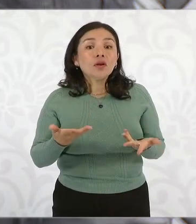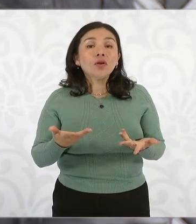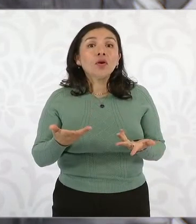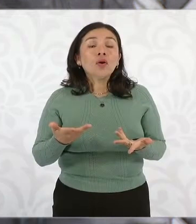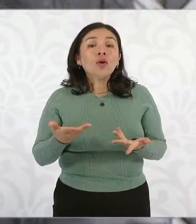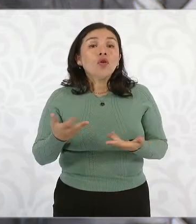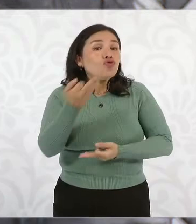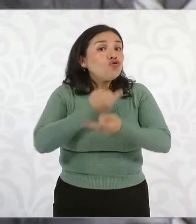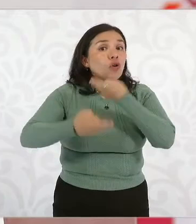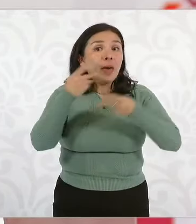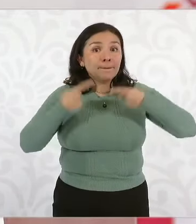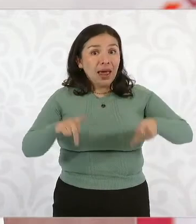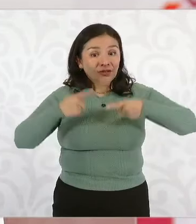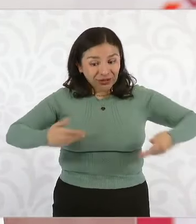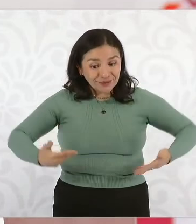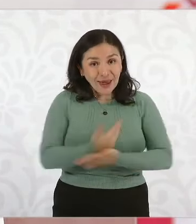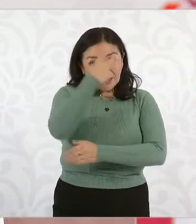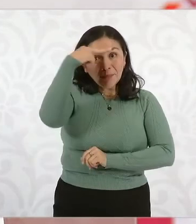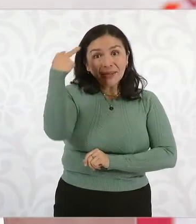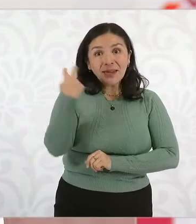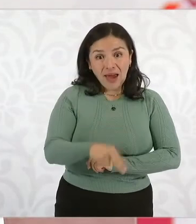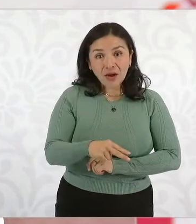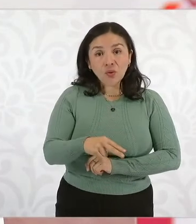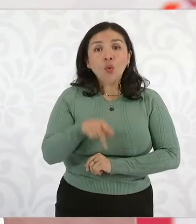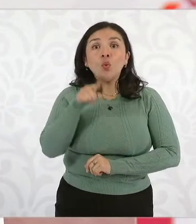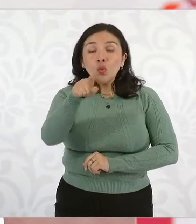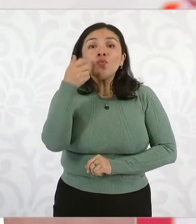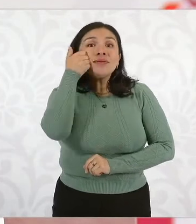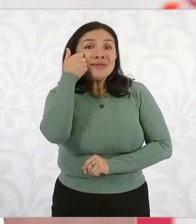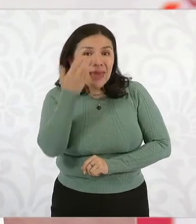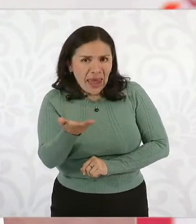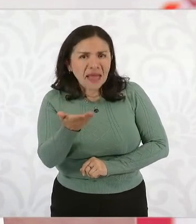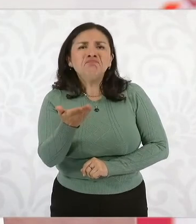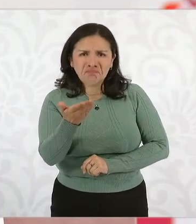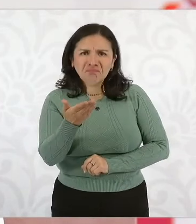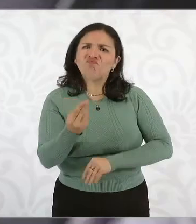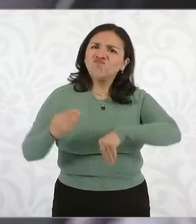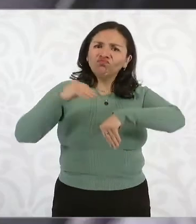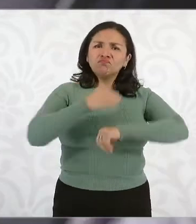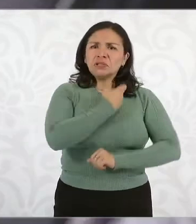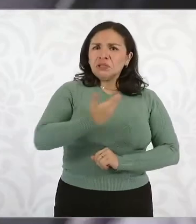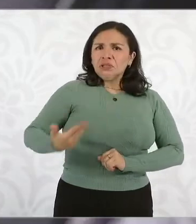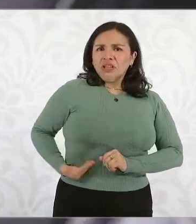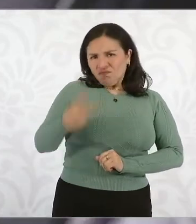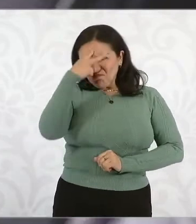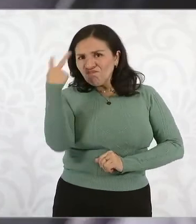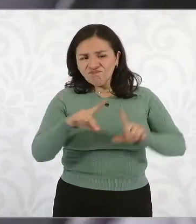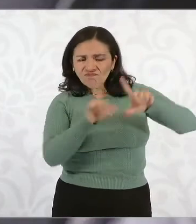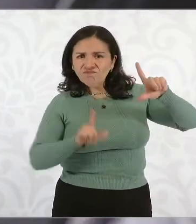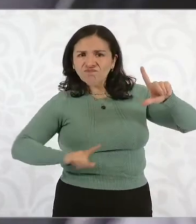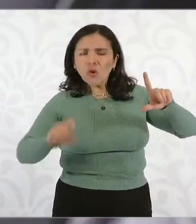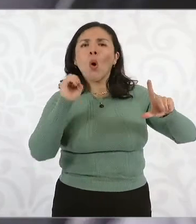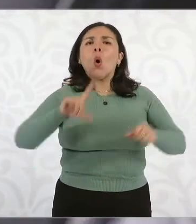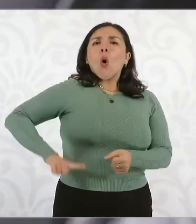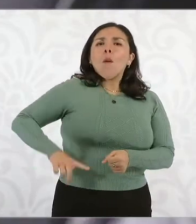toda persona mexicana que desee ser presidente o presidenta de la República,